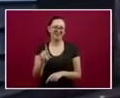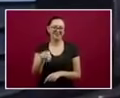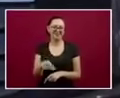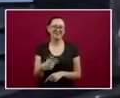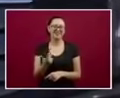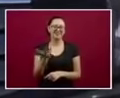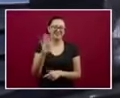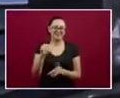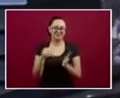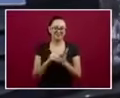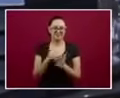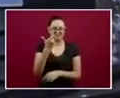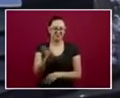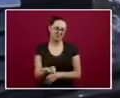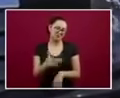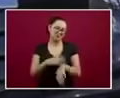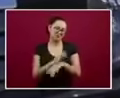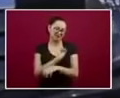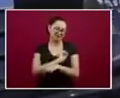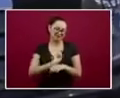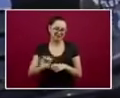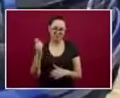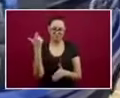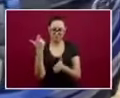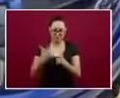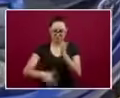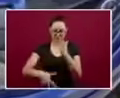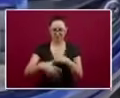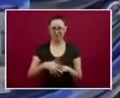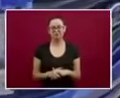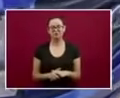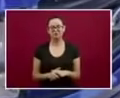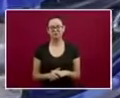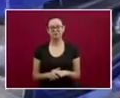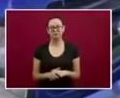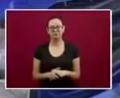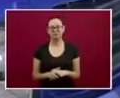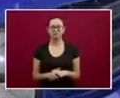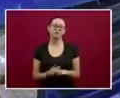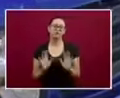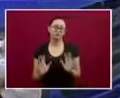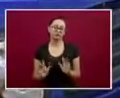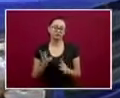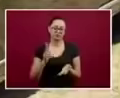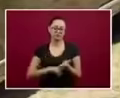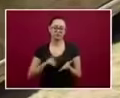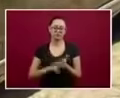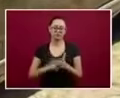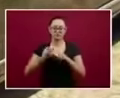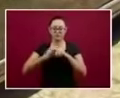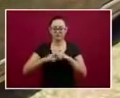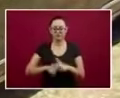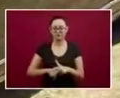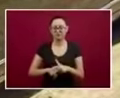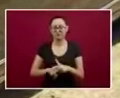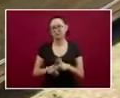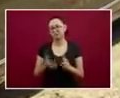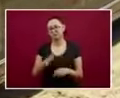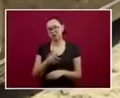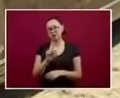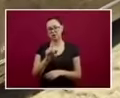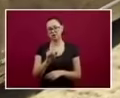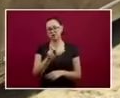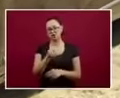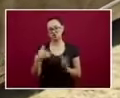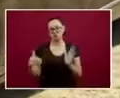han sufrido este delito, y pues hubo chicas a quien personalmente he apoyado durante años, aún